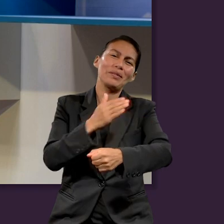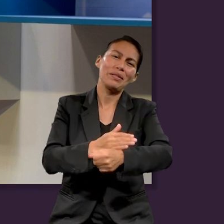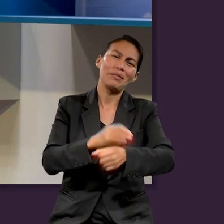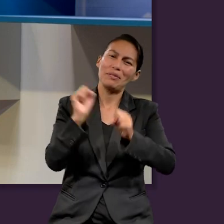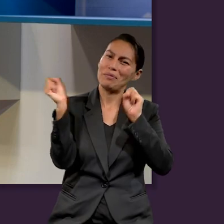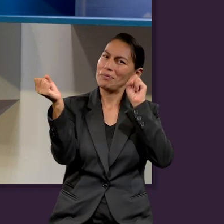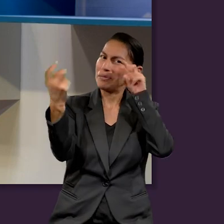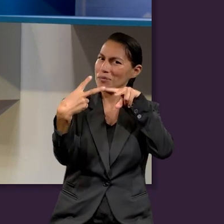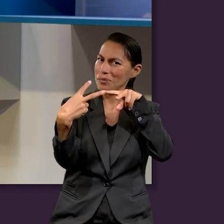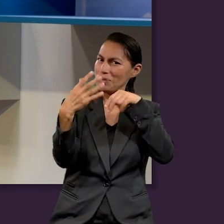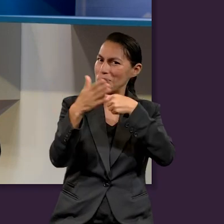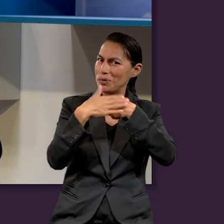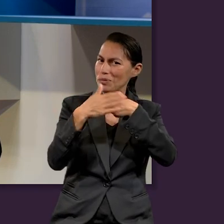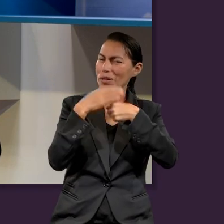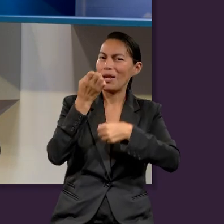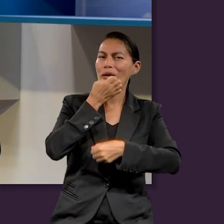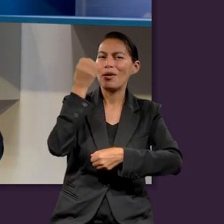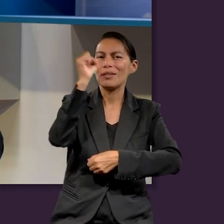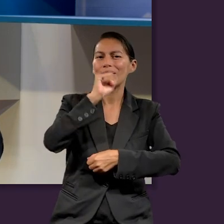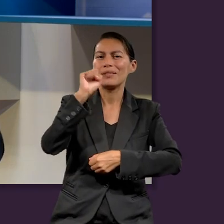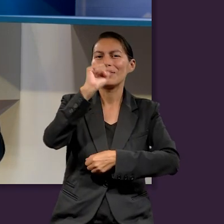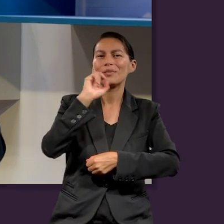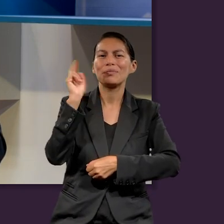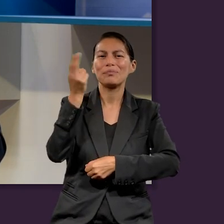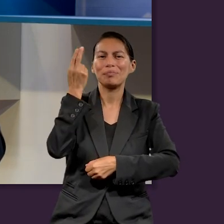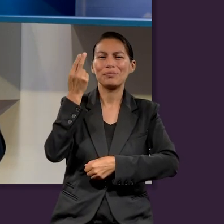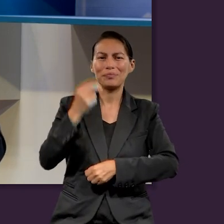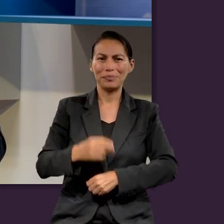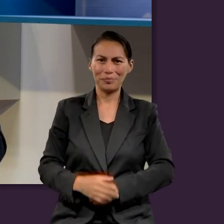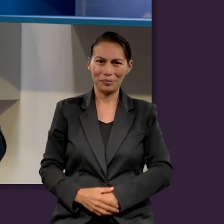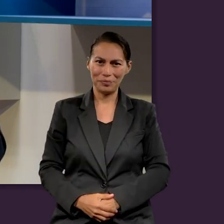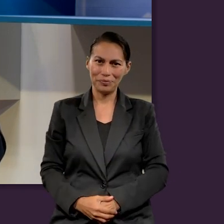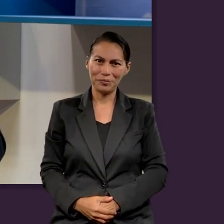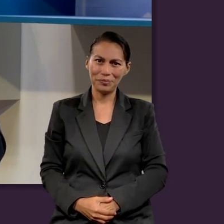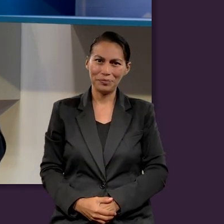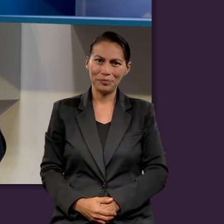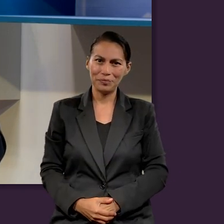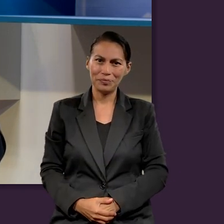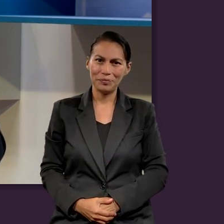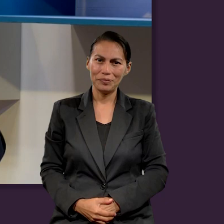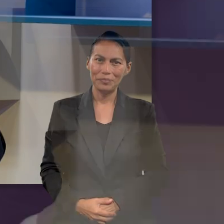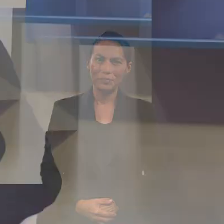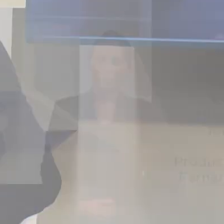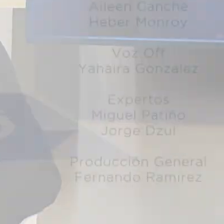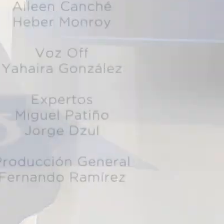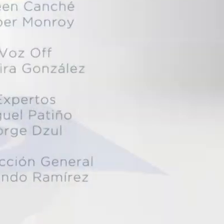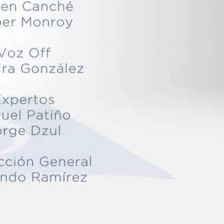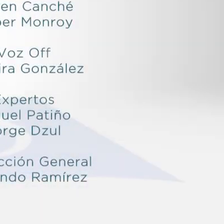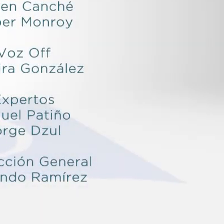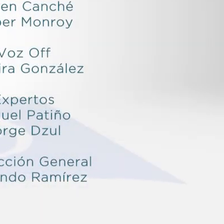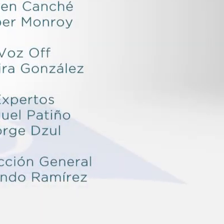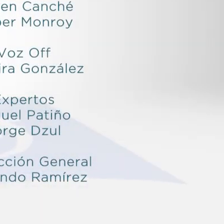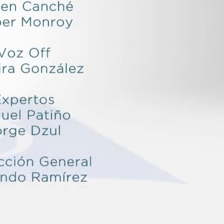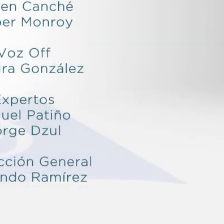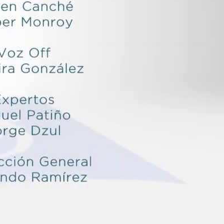Muchas gracias por estar con nosotros Nos vemos la próxima vez en la escuela sabática Universitaria